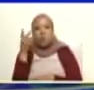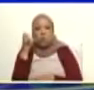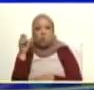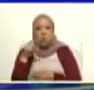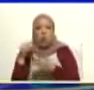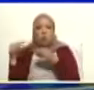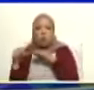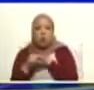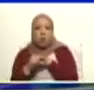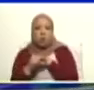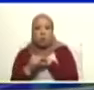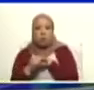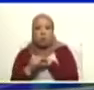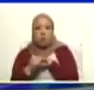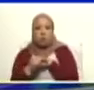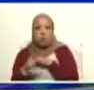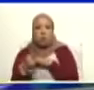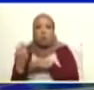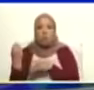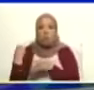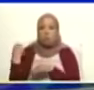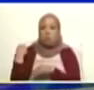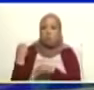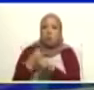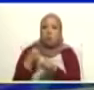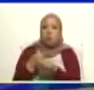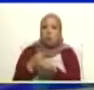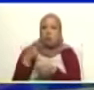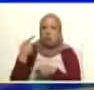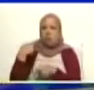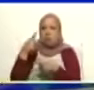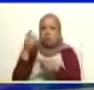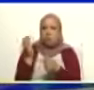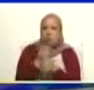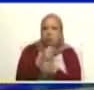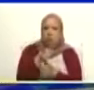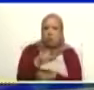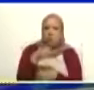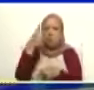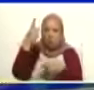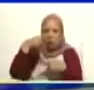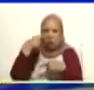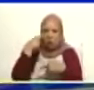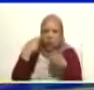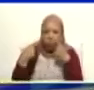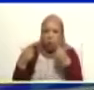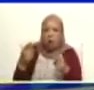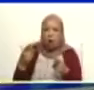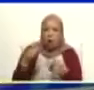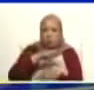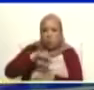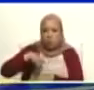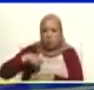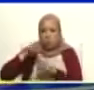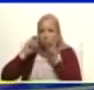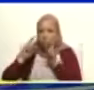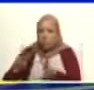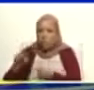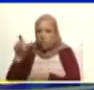Guyana. Han salido, ustedes lo han visto, yo lo he visto, tú lo has visto. Nosotros lo hemos